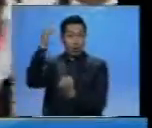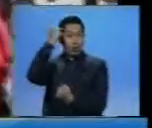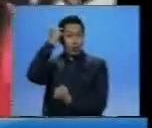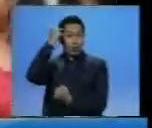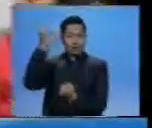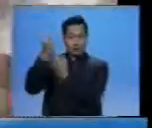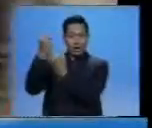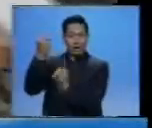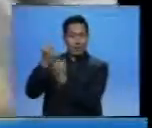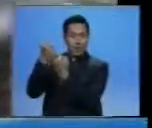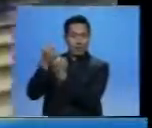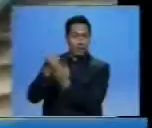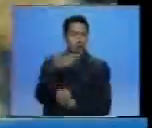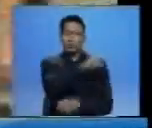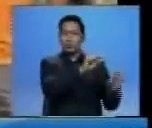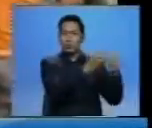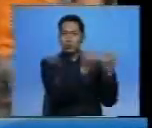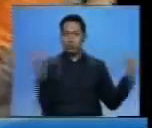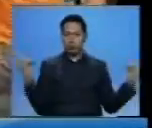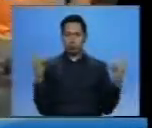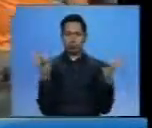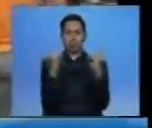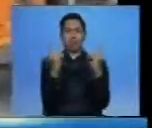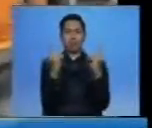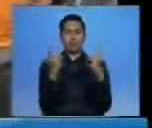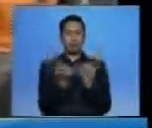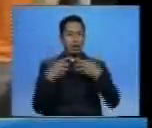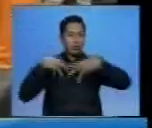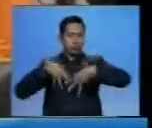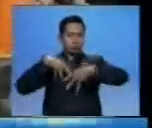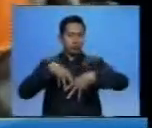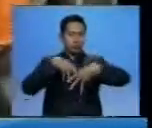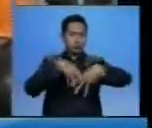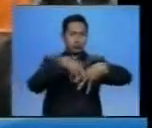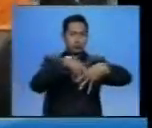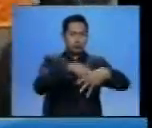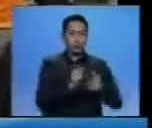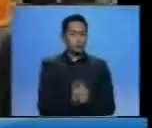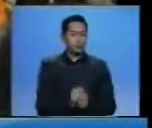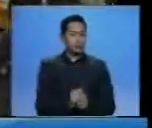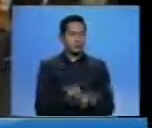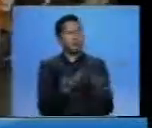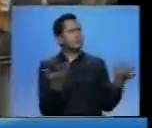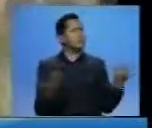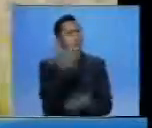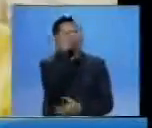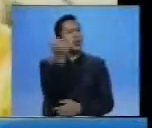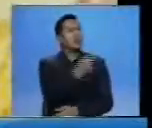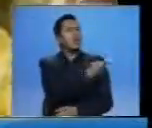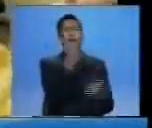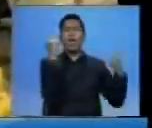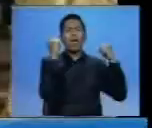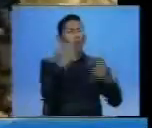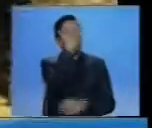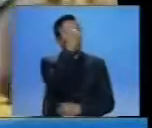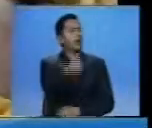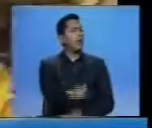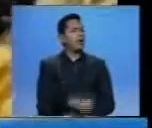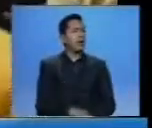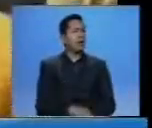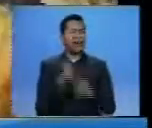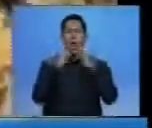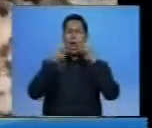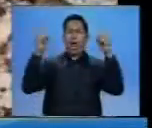la Revolución Ciudadana salieron al paso de la movilización indígena para replicar los motivos de su protesta.